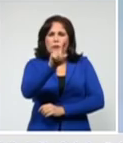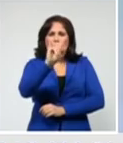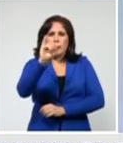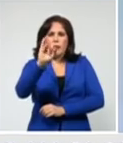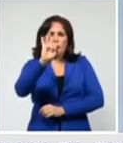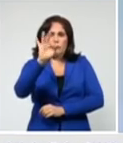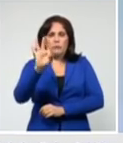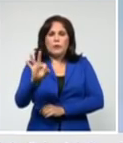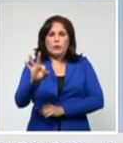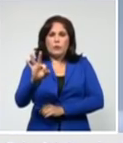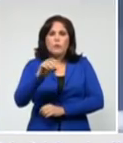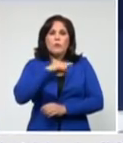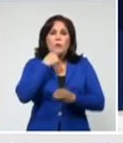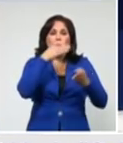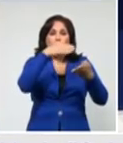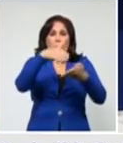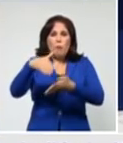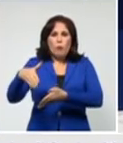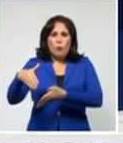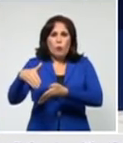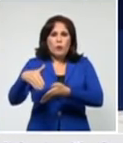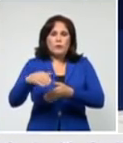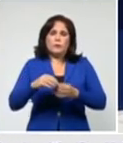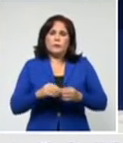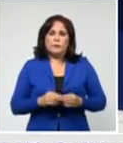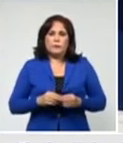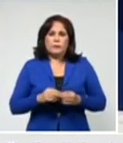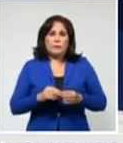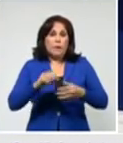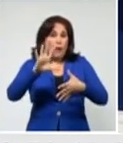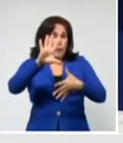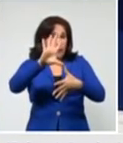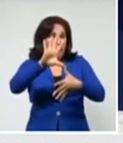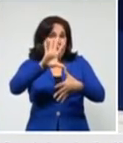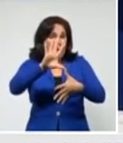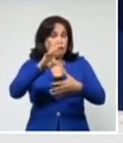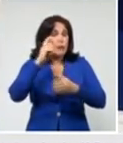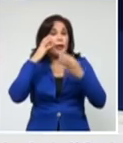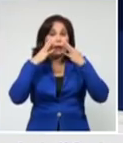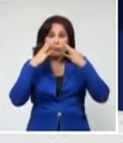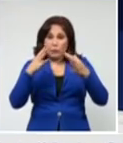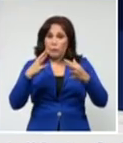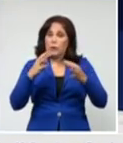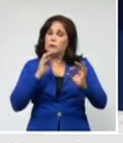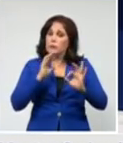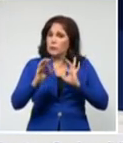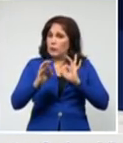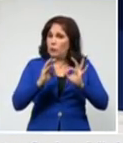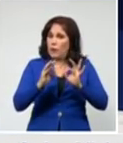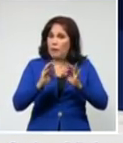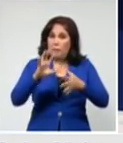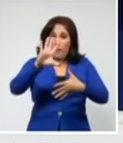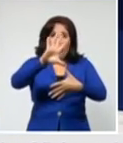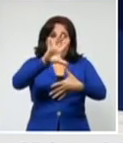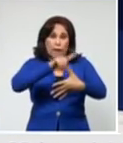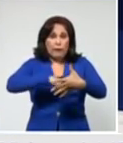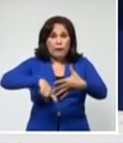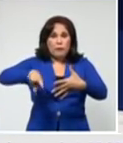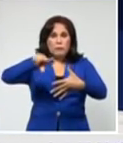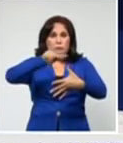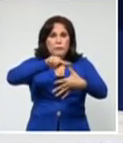525.168 fallecidos. Fíjense la importancia que tiene. Entre los países